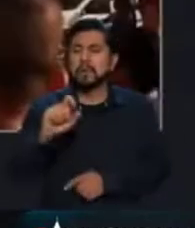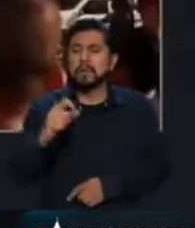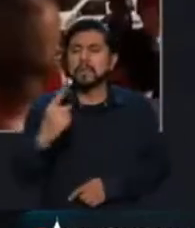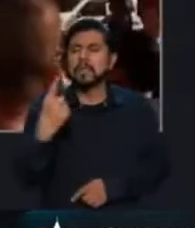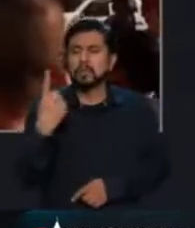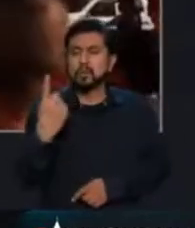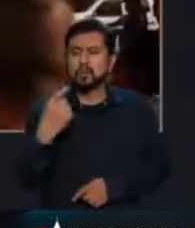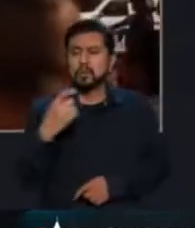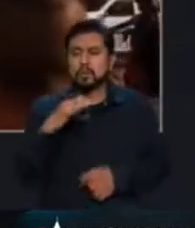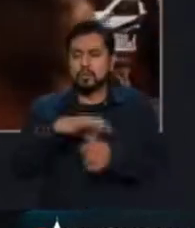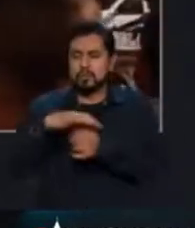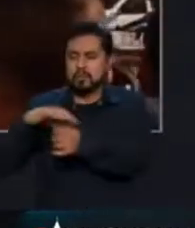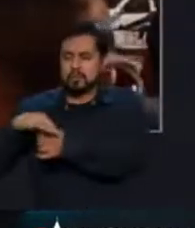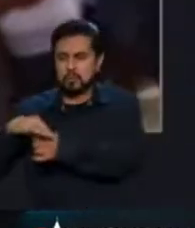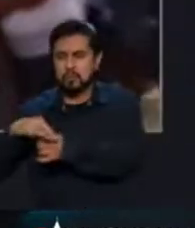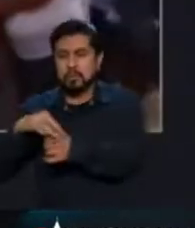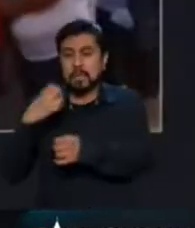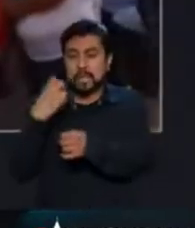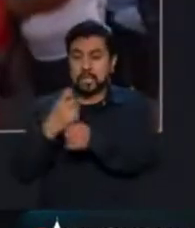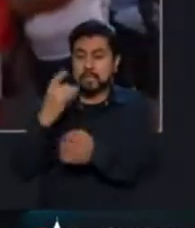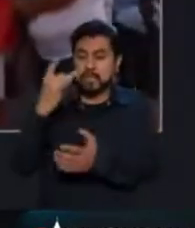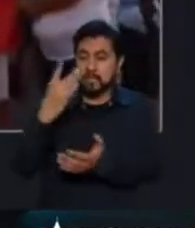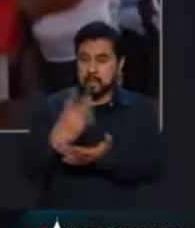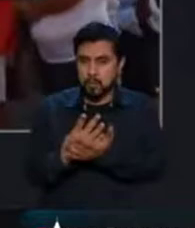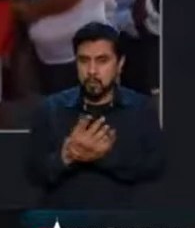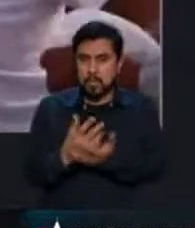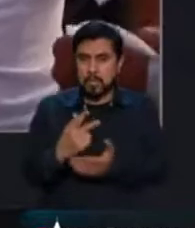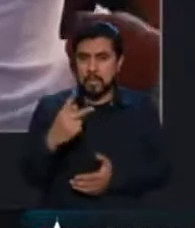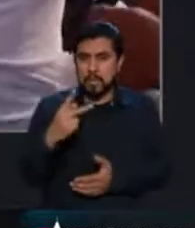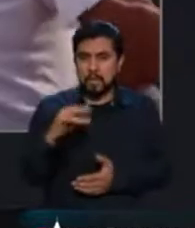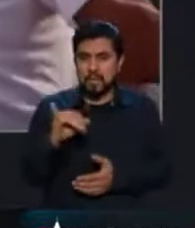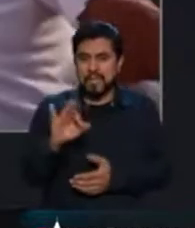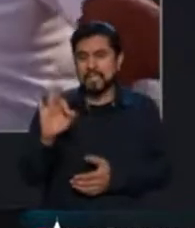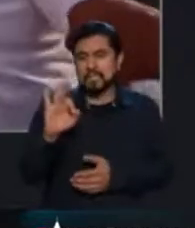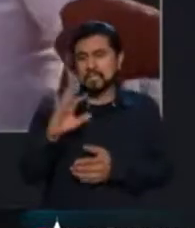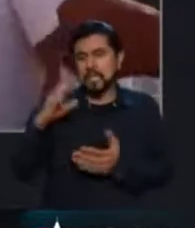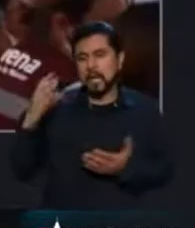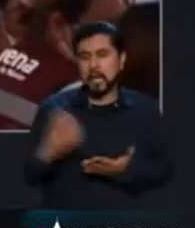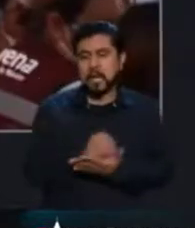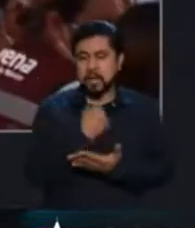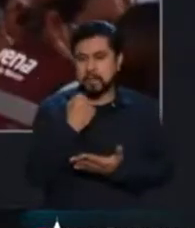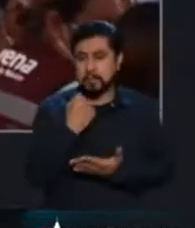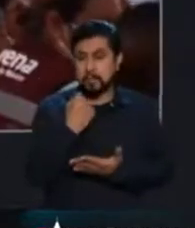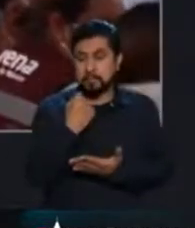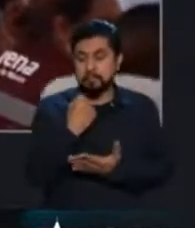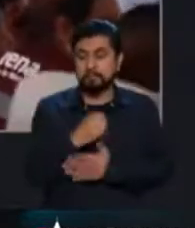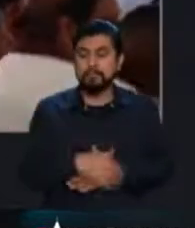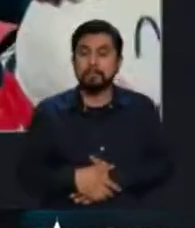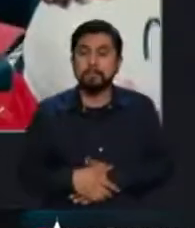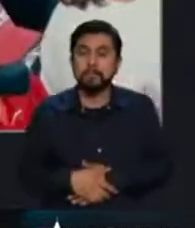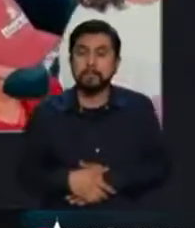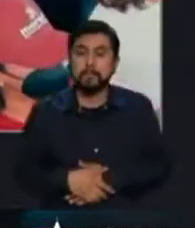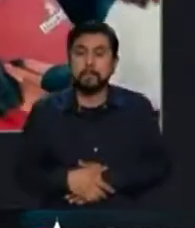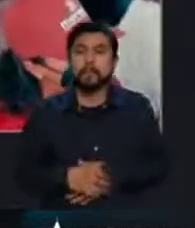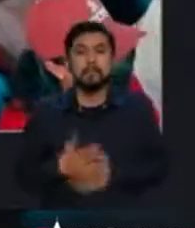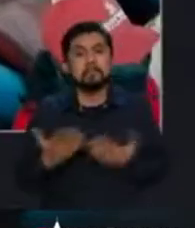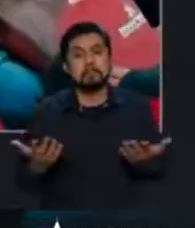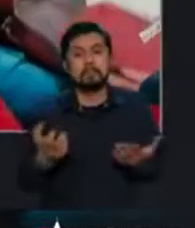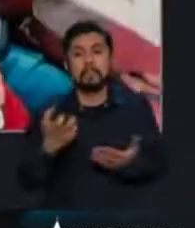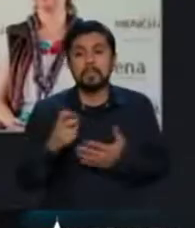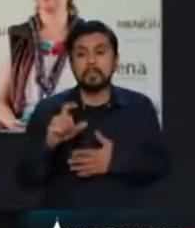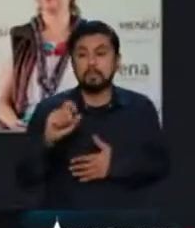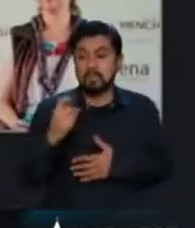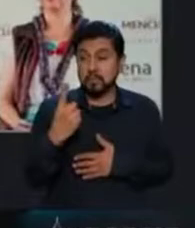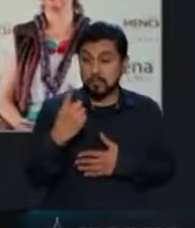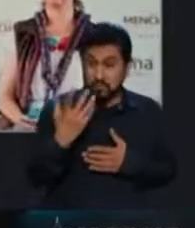sería la única elección donde el PRI podría ganar, de 21 elecciones, lo cual sí es